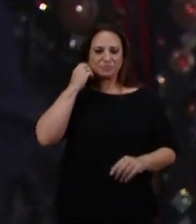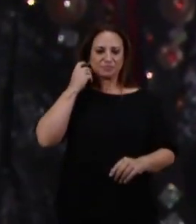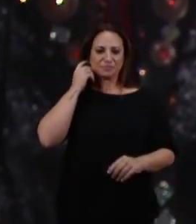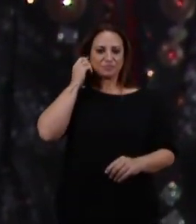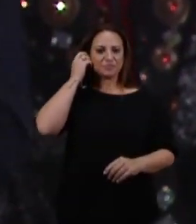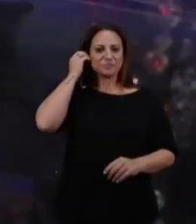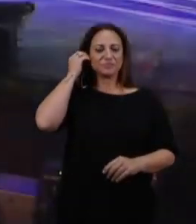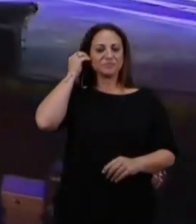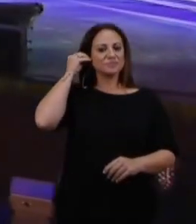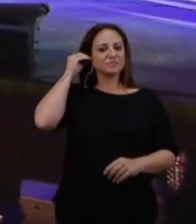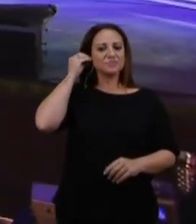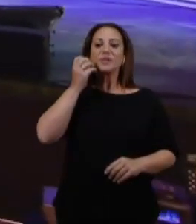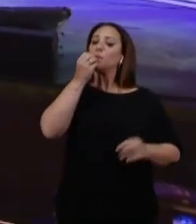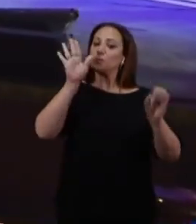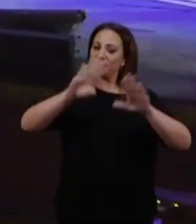Buenas noches.